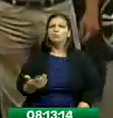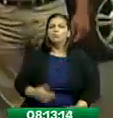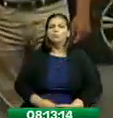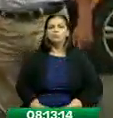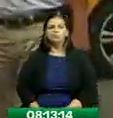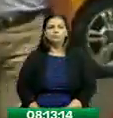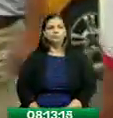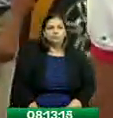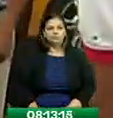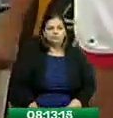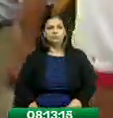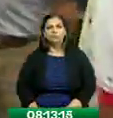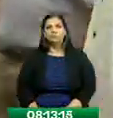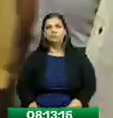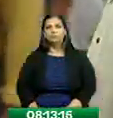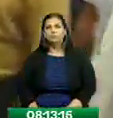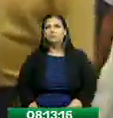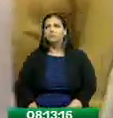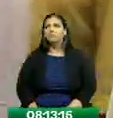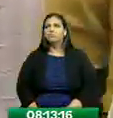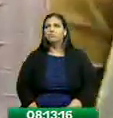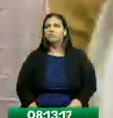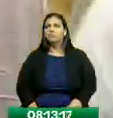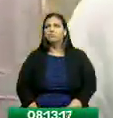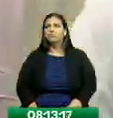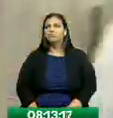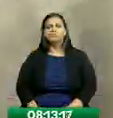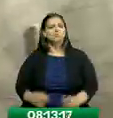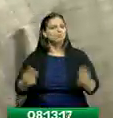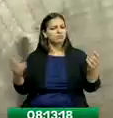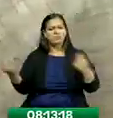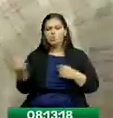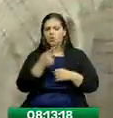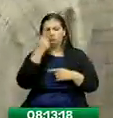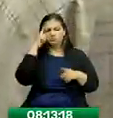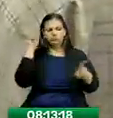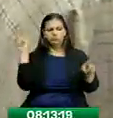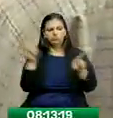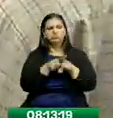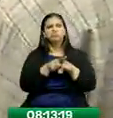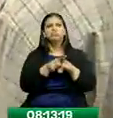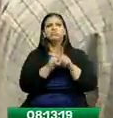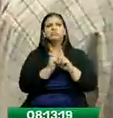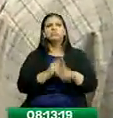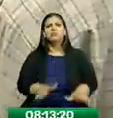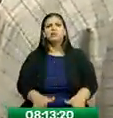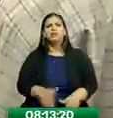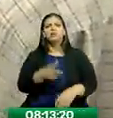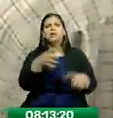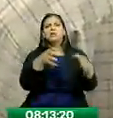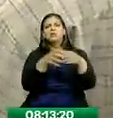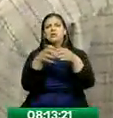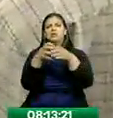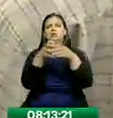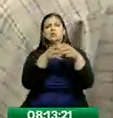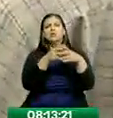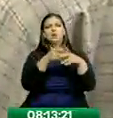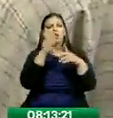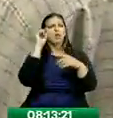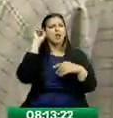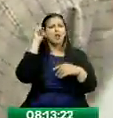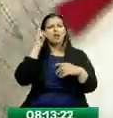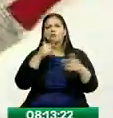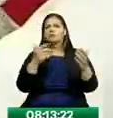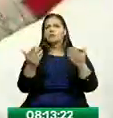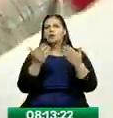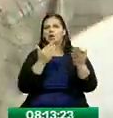hoy? Legalizada. ¿Radicalizar la medida? Depende de los dirigentes. Los dirigentes son los que tienen, nos tienen